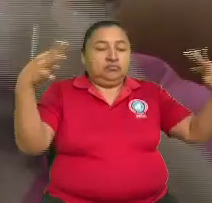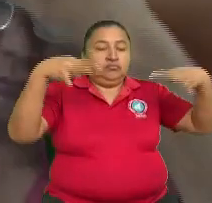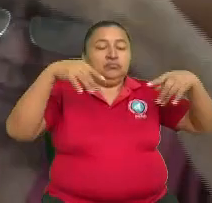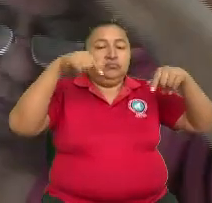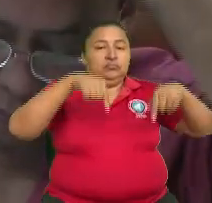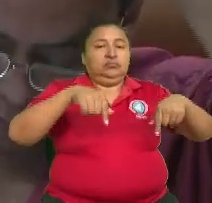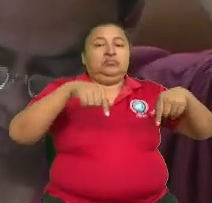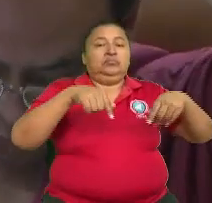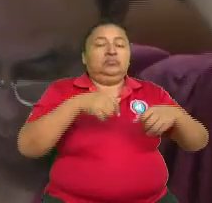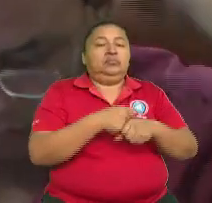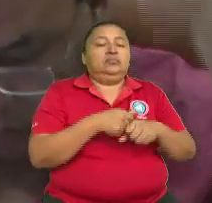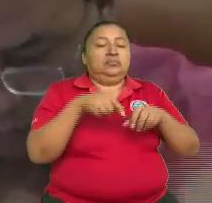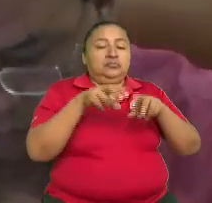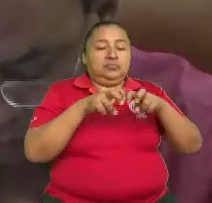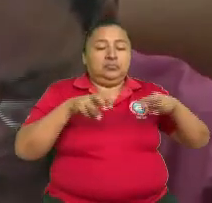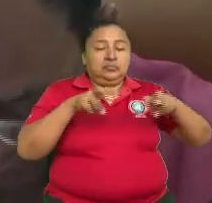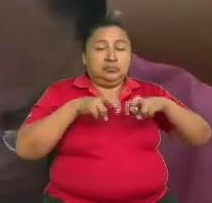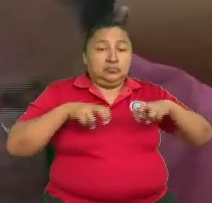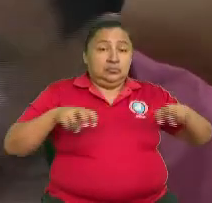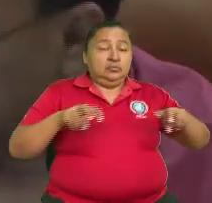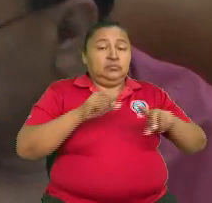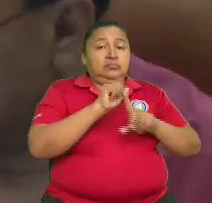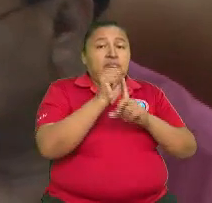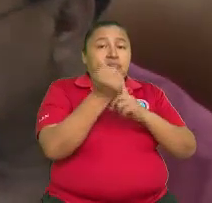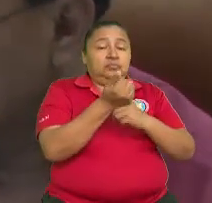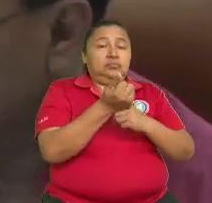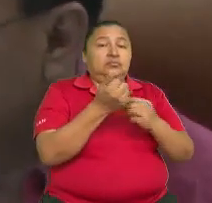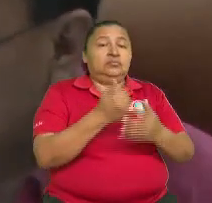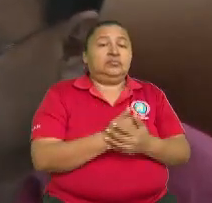cobertura a esta